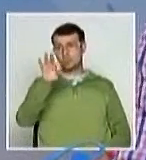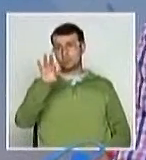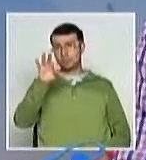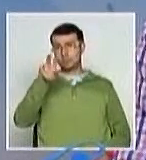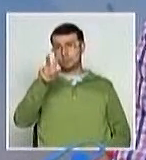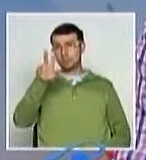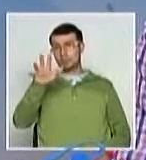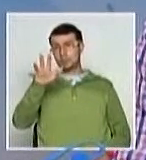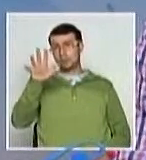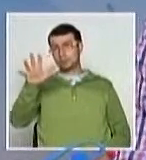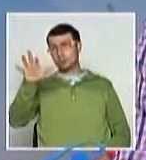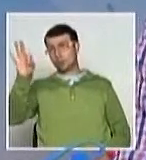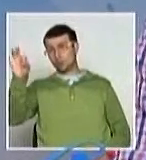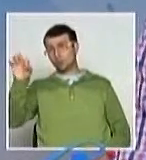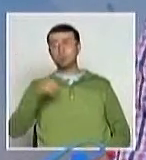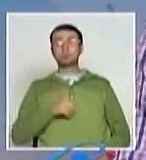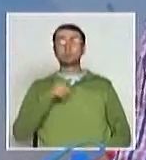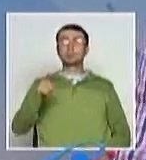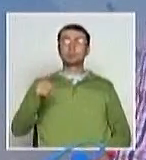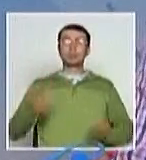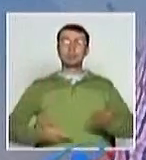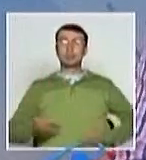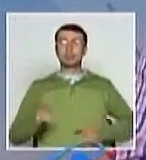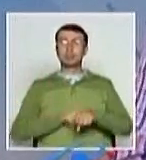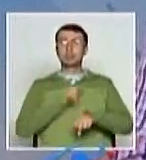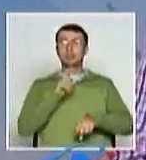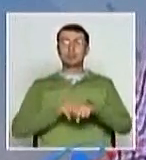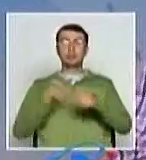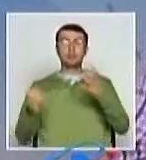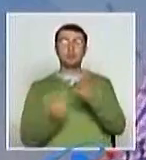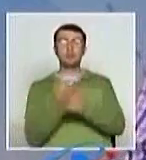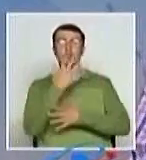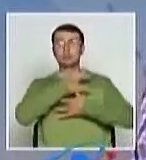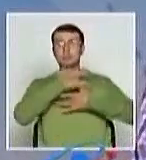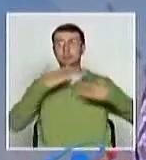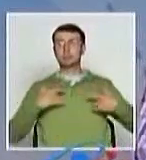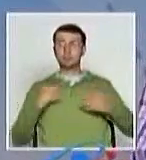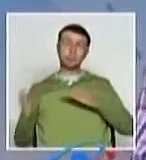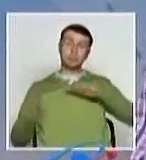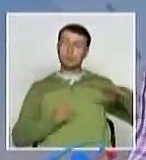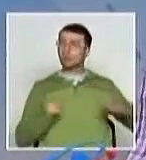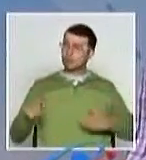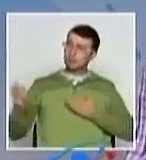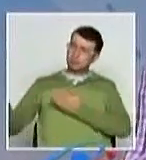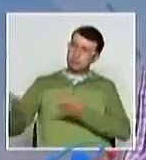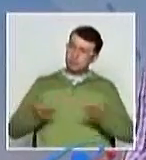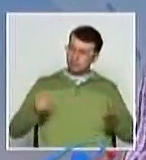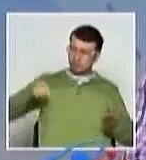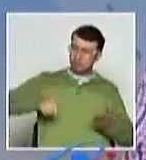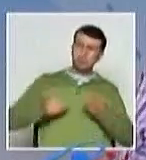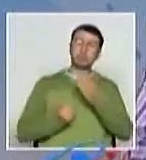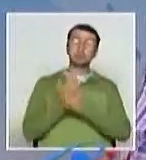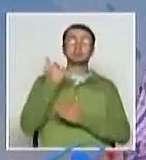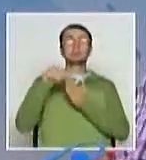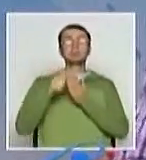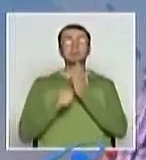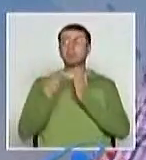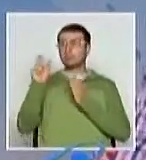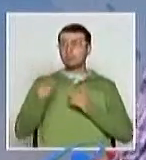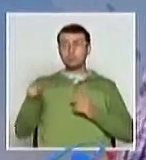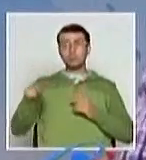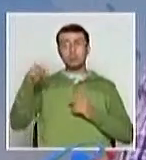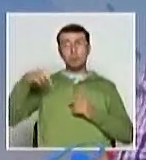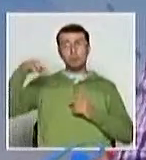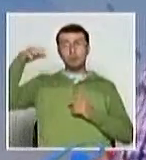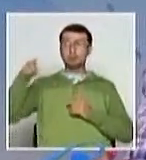2558 en la tienda naturista flor de la salud le quiero dar la bienvenida para iniciar Este programa a uno de Los profesionales de